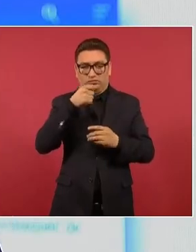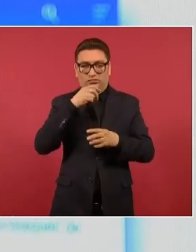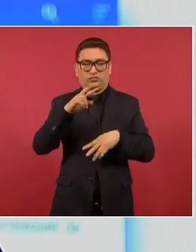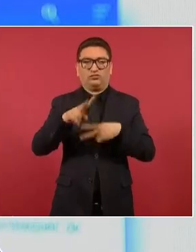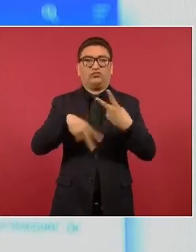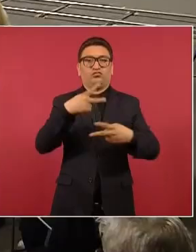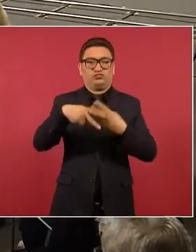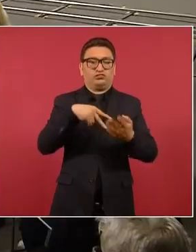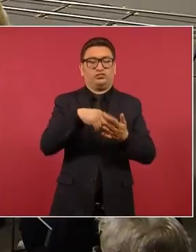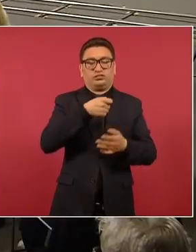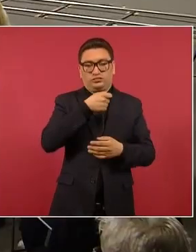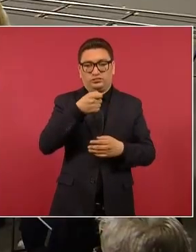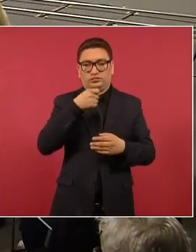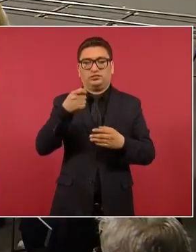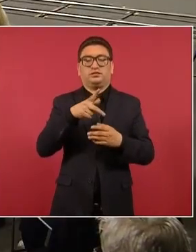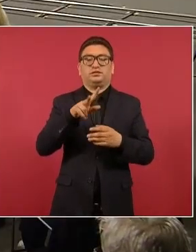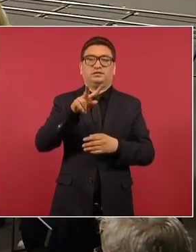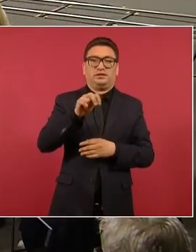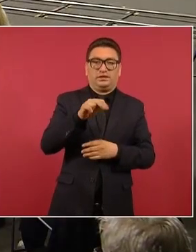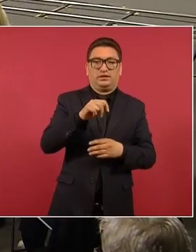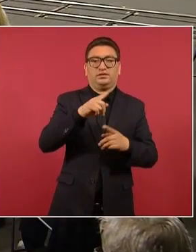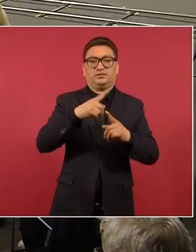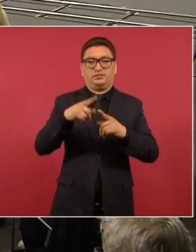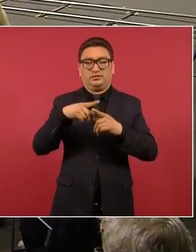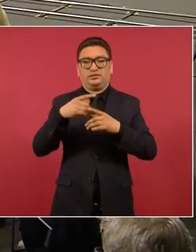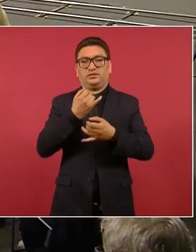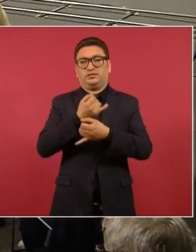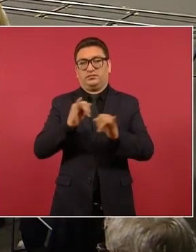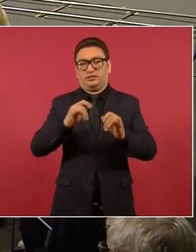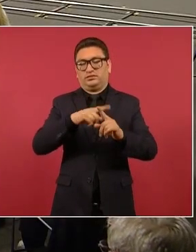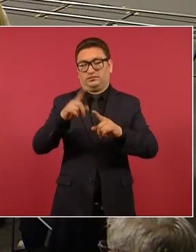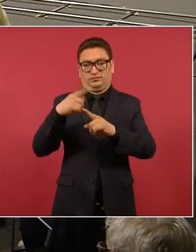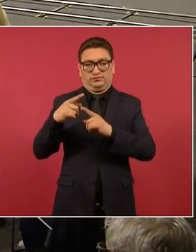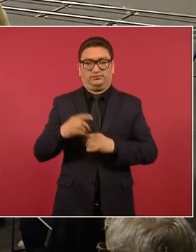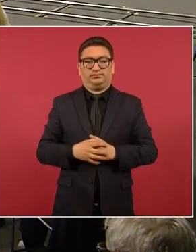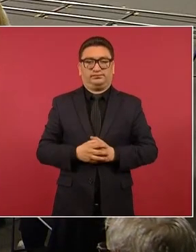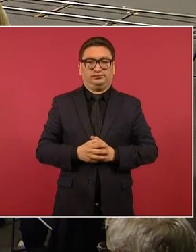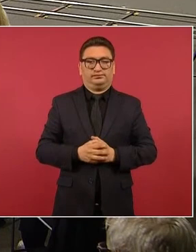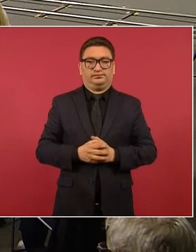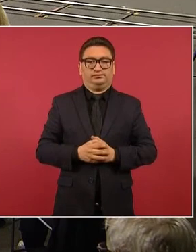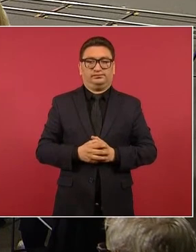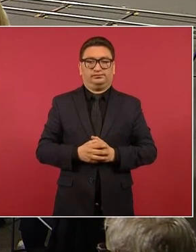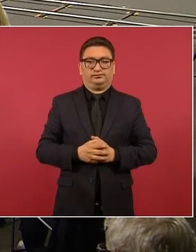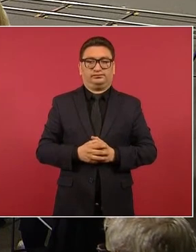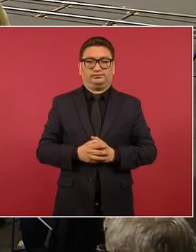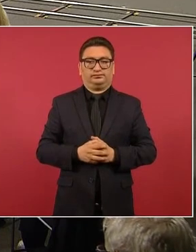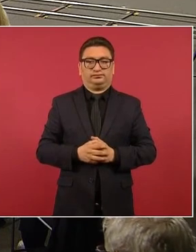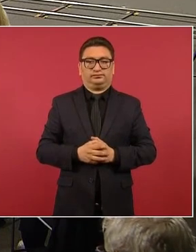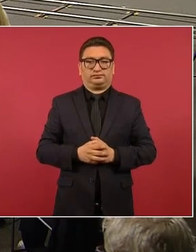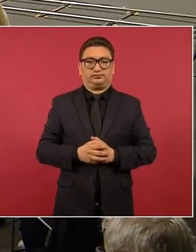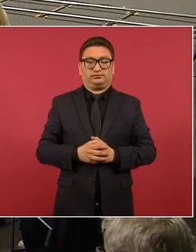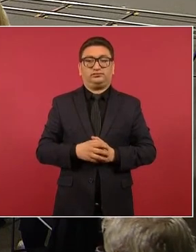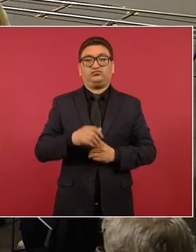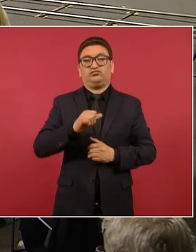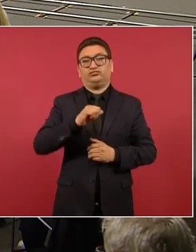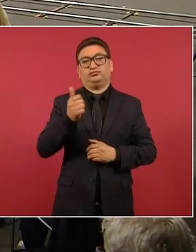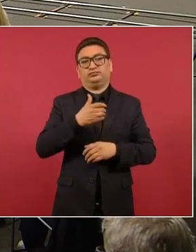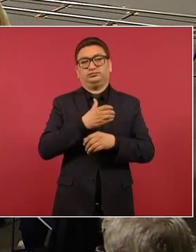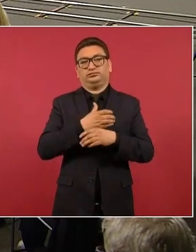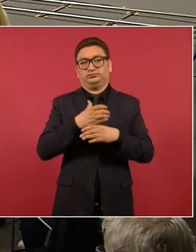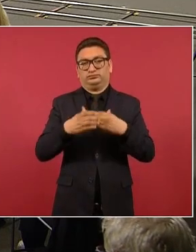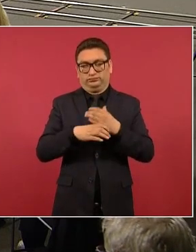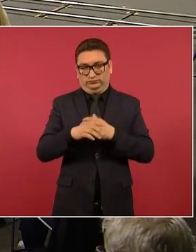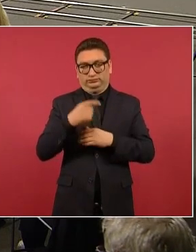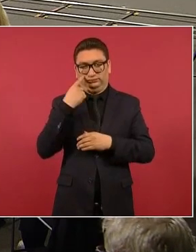marcha, televisoras y medios independientes. Pero vamos a otra cosa. Esto